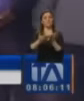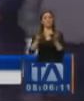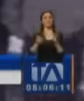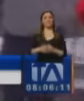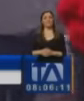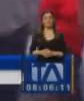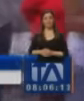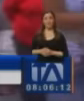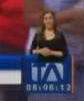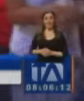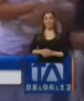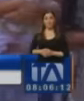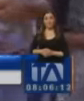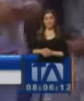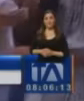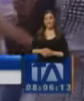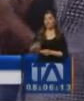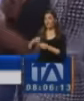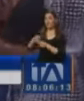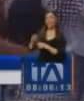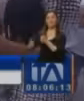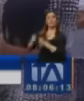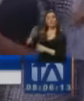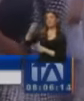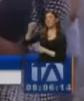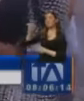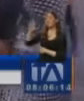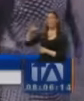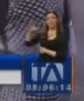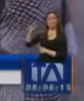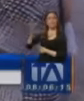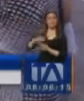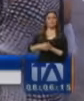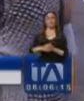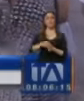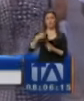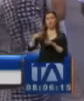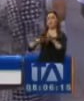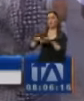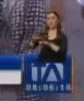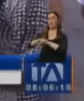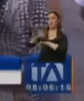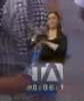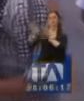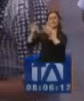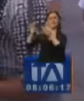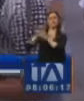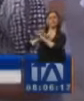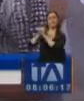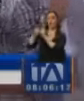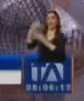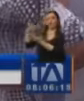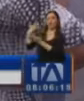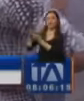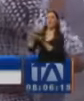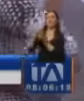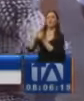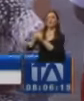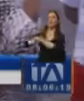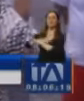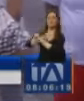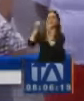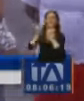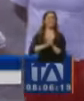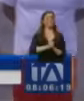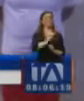Buenos días, ¿cuál es su nombre? María Galarza. María, si usted tiene que estar en un lugar a las 7 de la mañana en el centro, ¿qué hora debe de levantarse? A las 5 de la mañana por lo menos